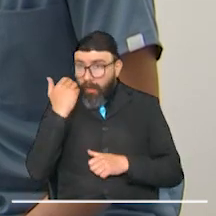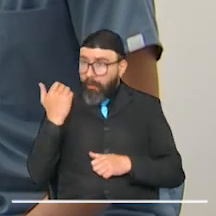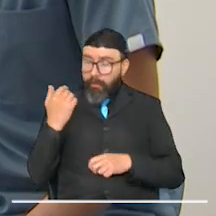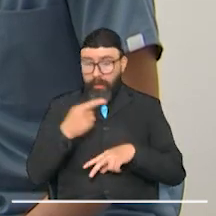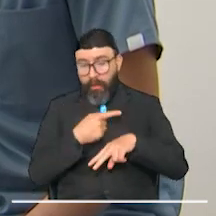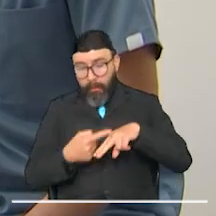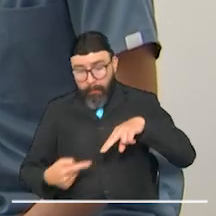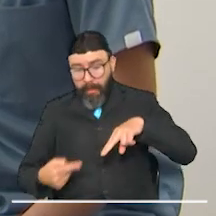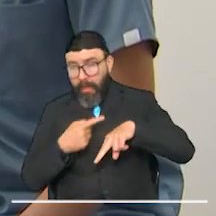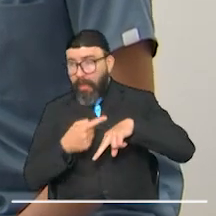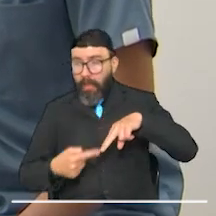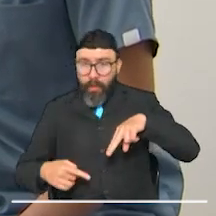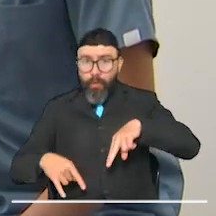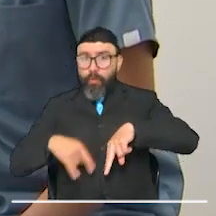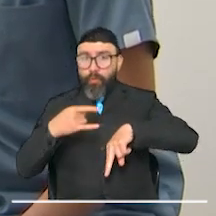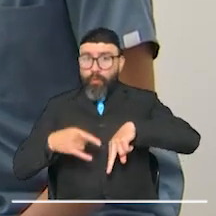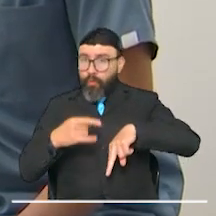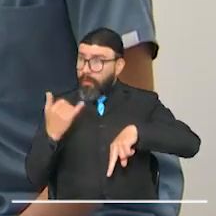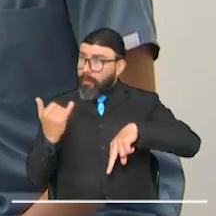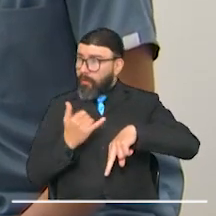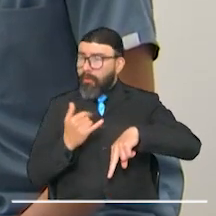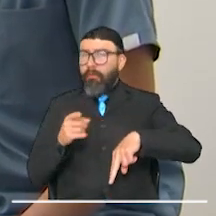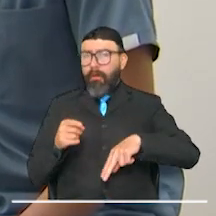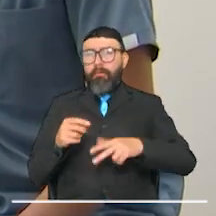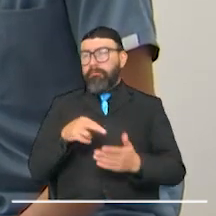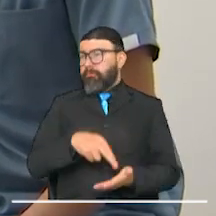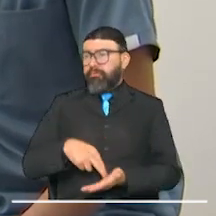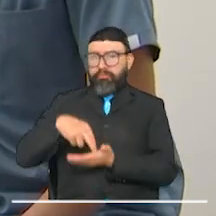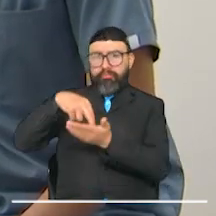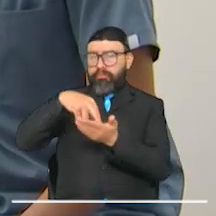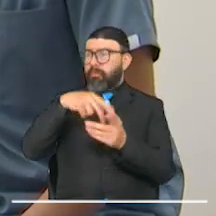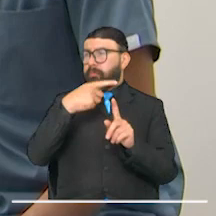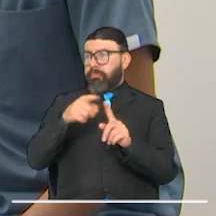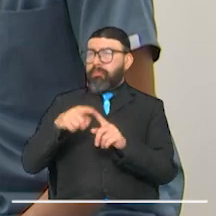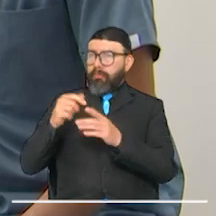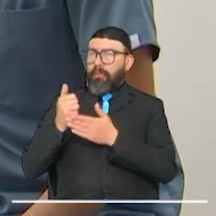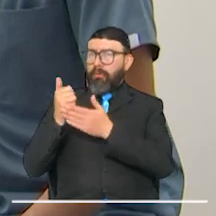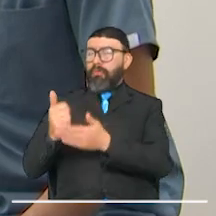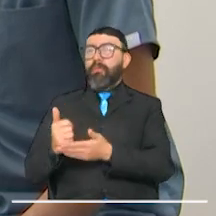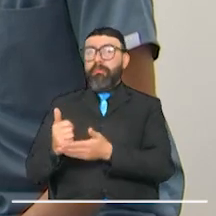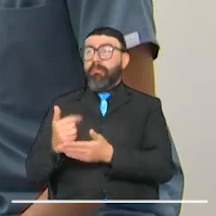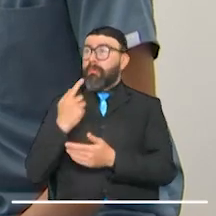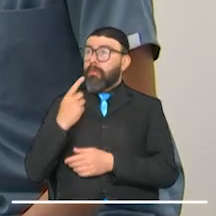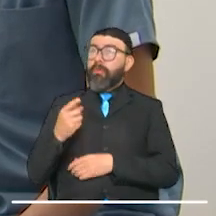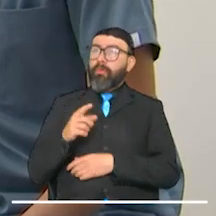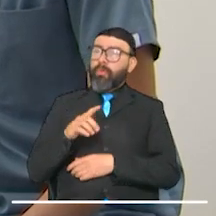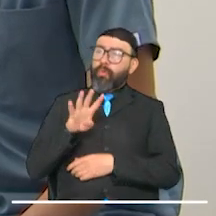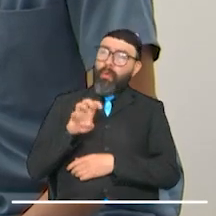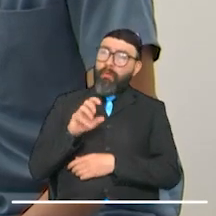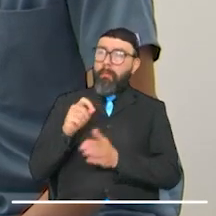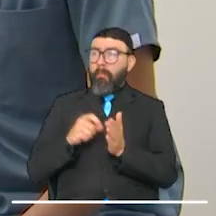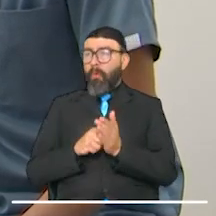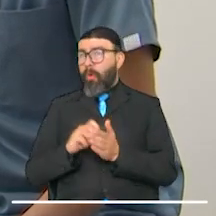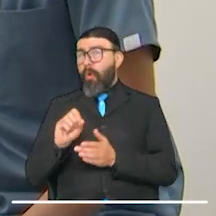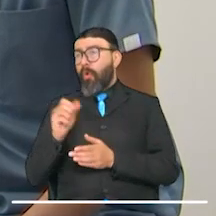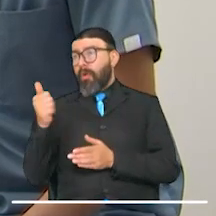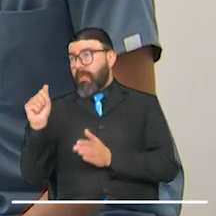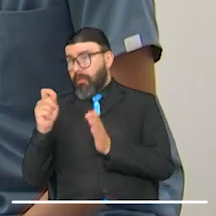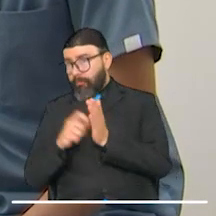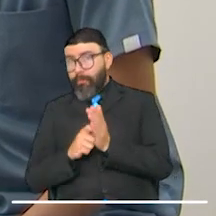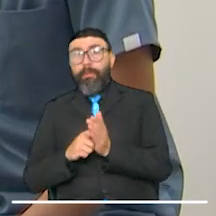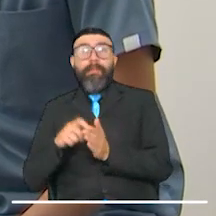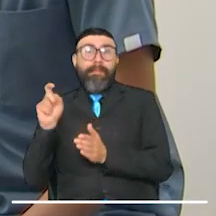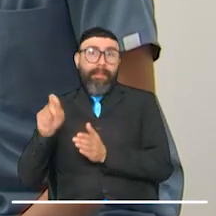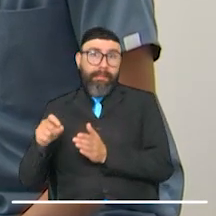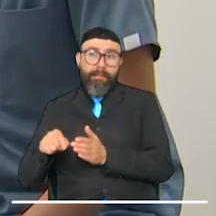Pues yo diría que la fisioterapia la rehabilitación Pues yo le daría 9 o 10 porque sin eso no podemos